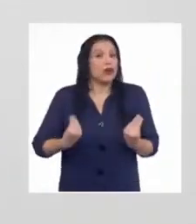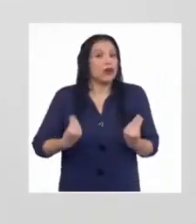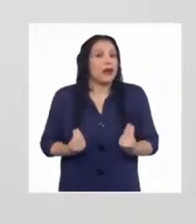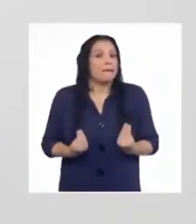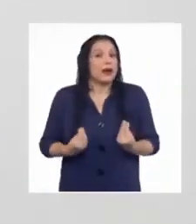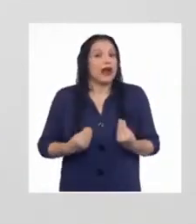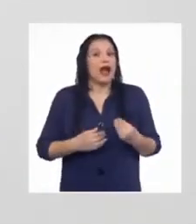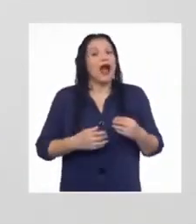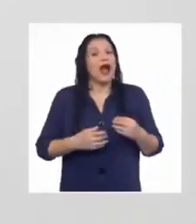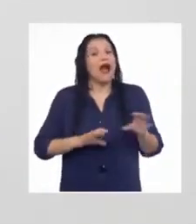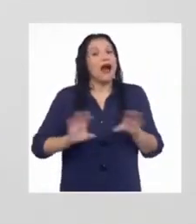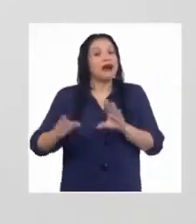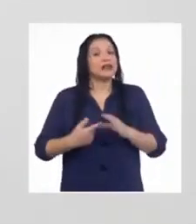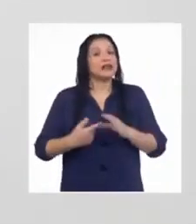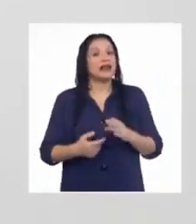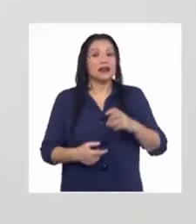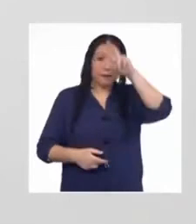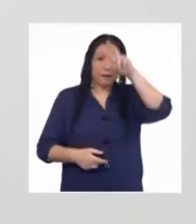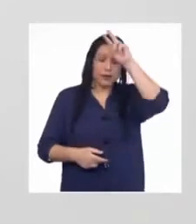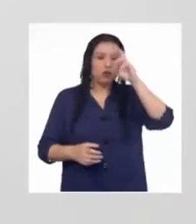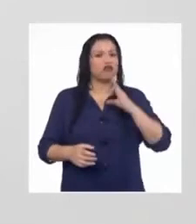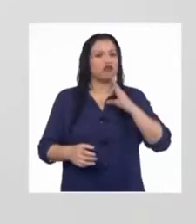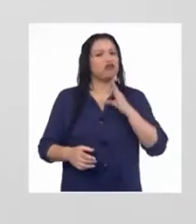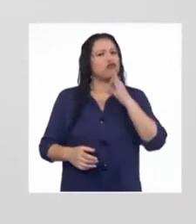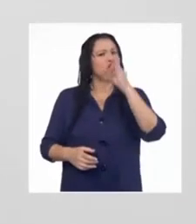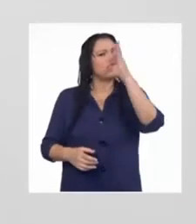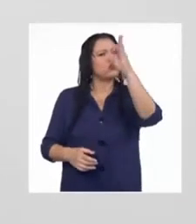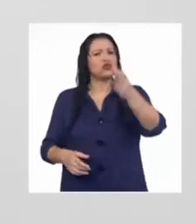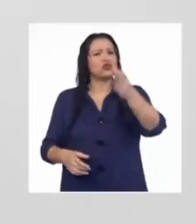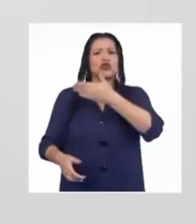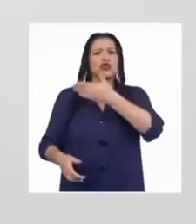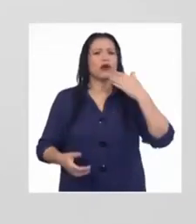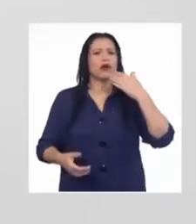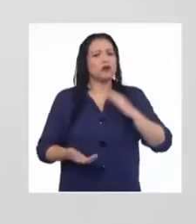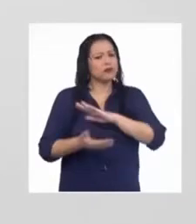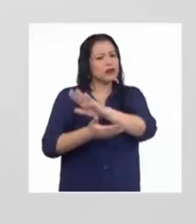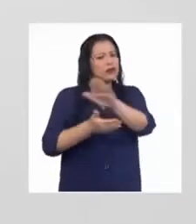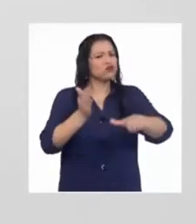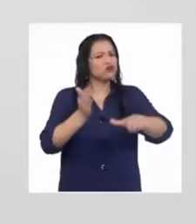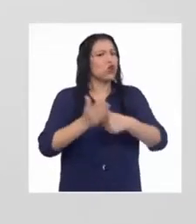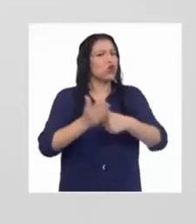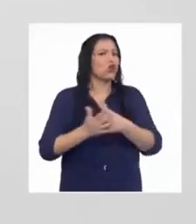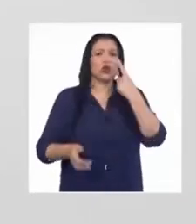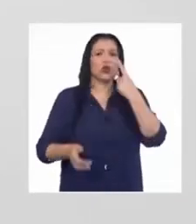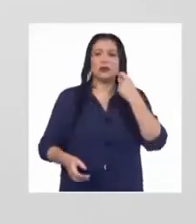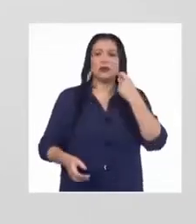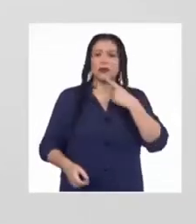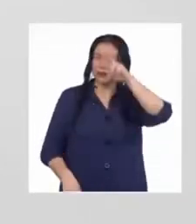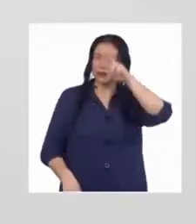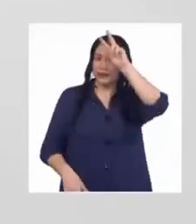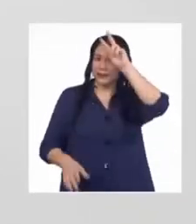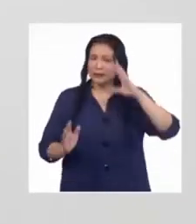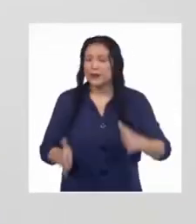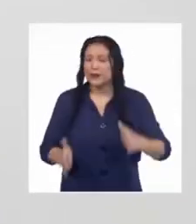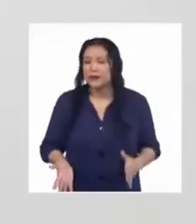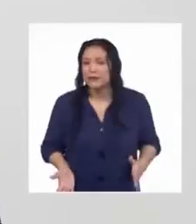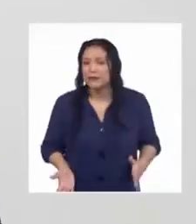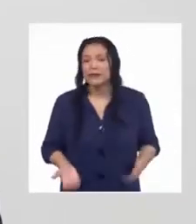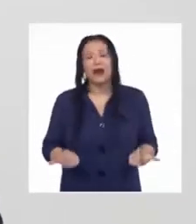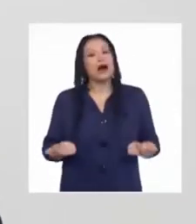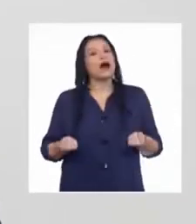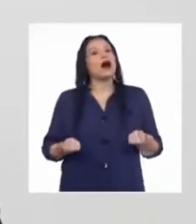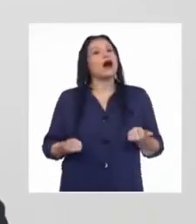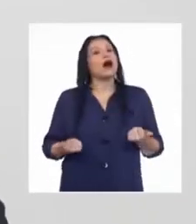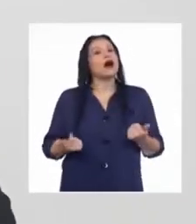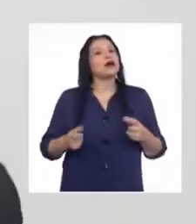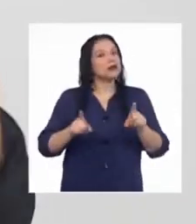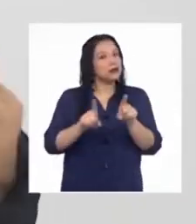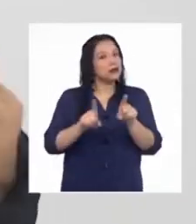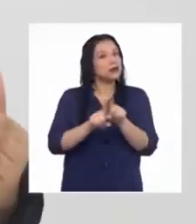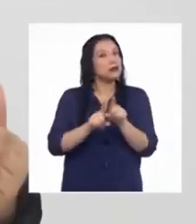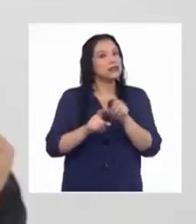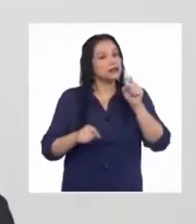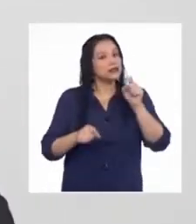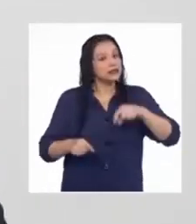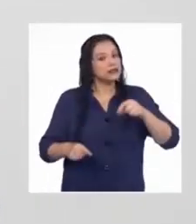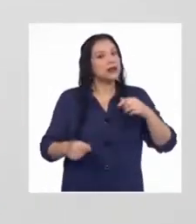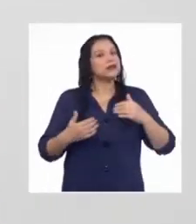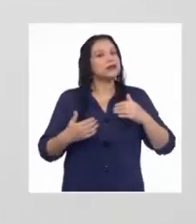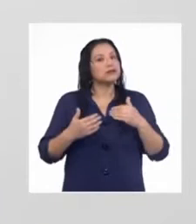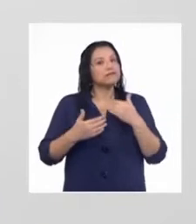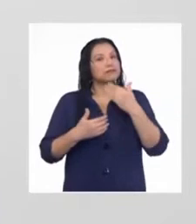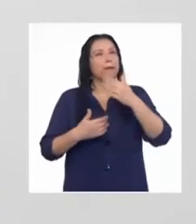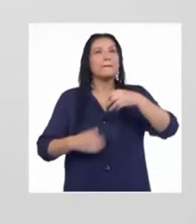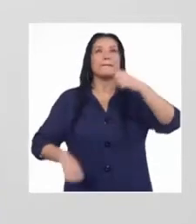un mejor futuro para todas y todos los peruanos. Sin embargo, debemos ir más allá